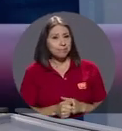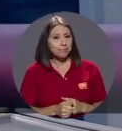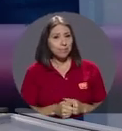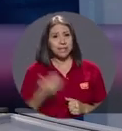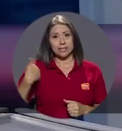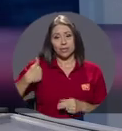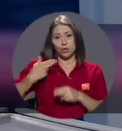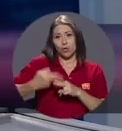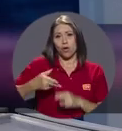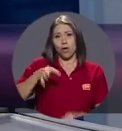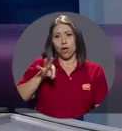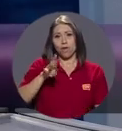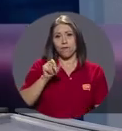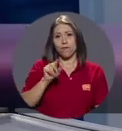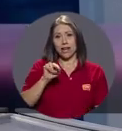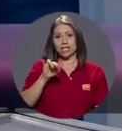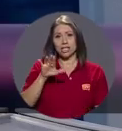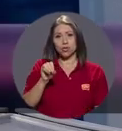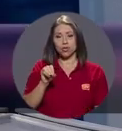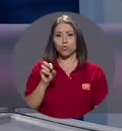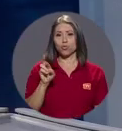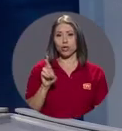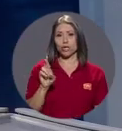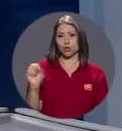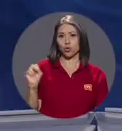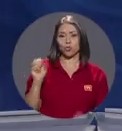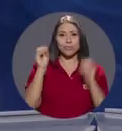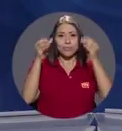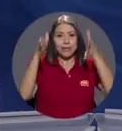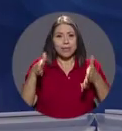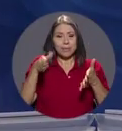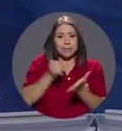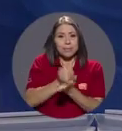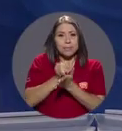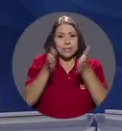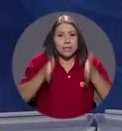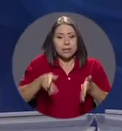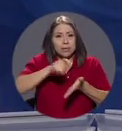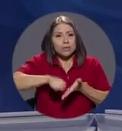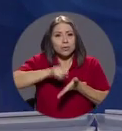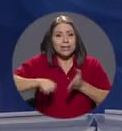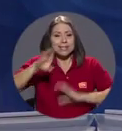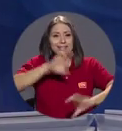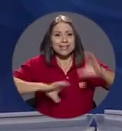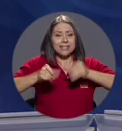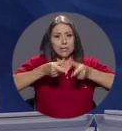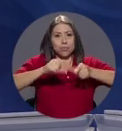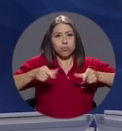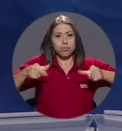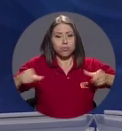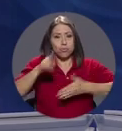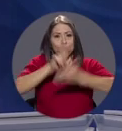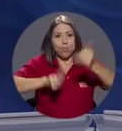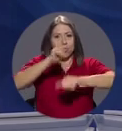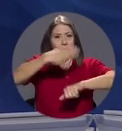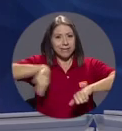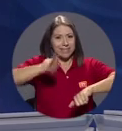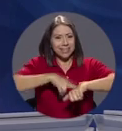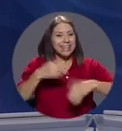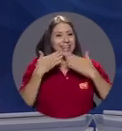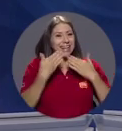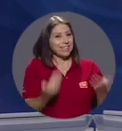esta oportunidad el señor Francisco Rodríguez Soto, quien es académico e investigador de la Escuela de Ciencias Geográficas de la